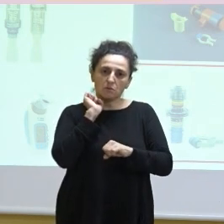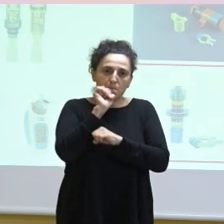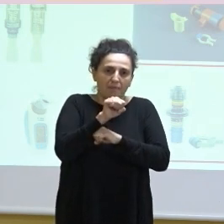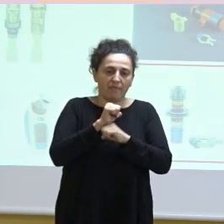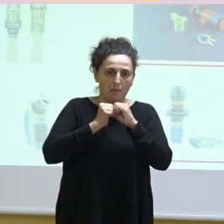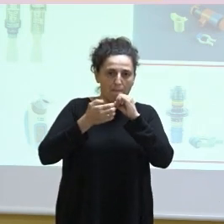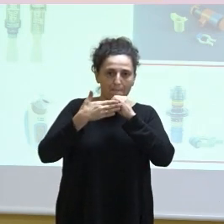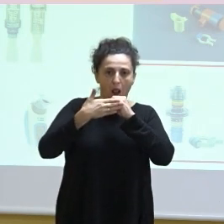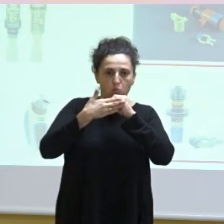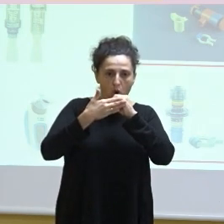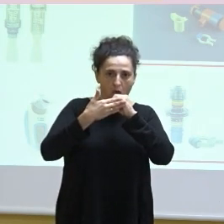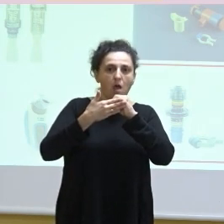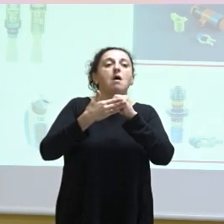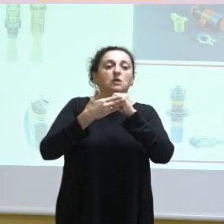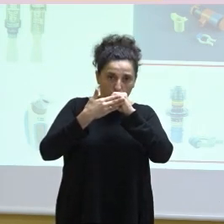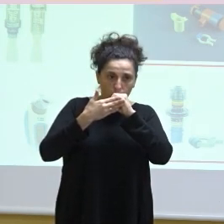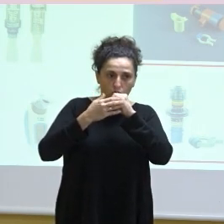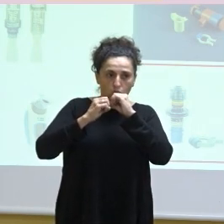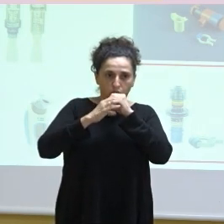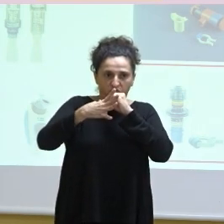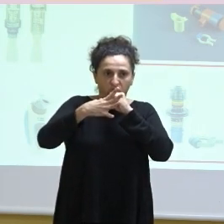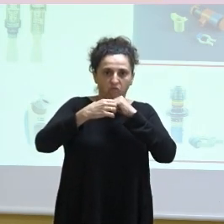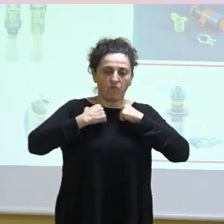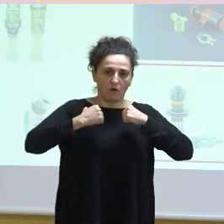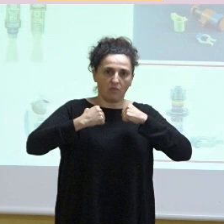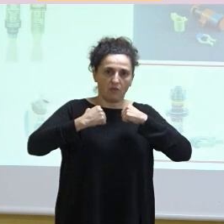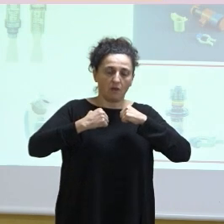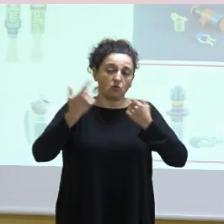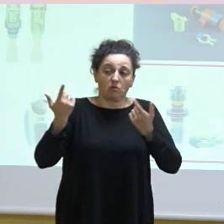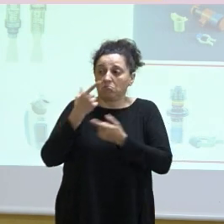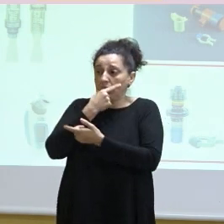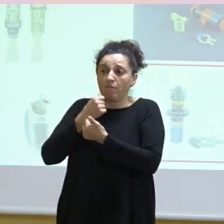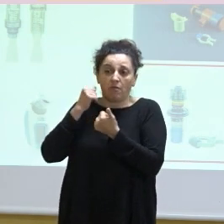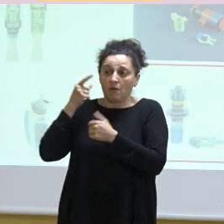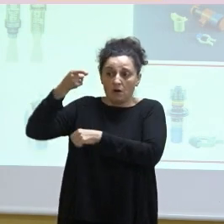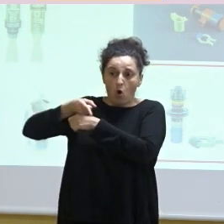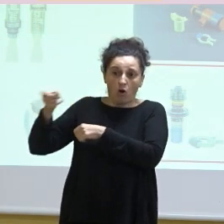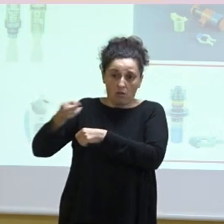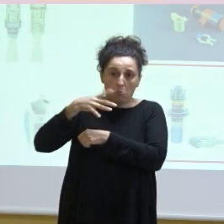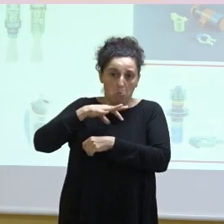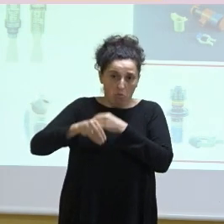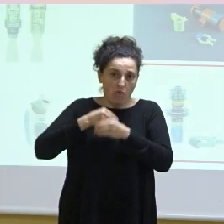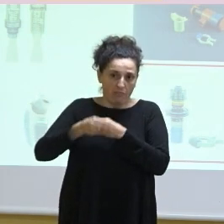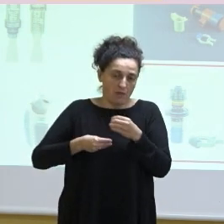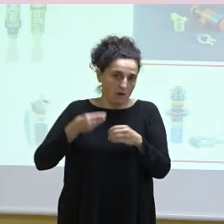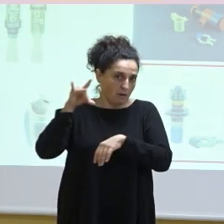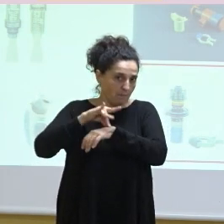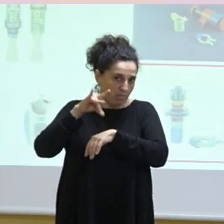válvula. Simplemente tiene que soplar con mucha fuerza. Entonces es una orden bastante fácil para este paciente que la puede realizar.